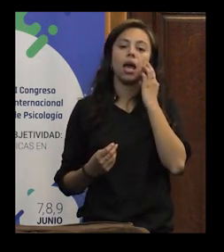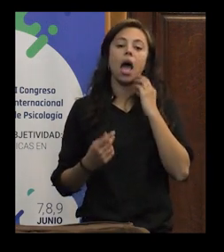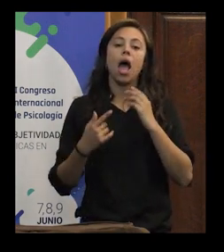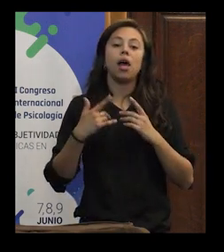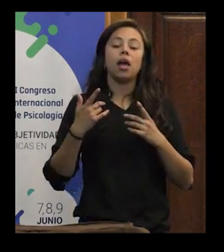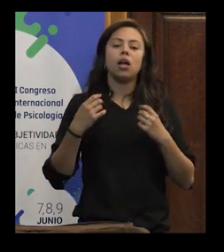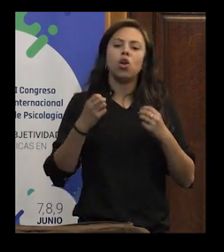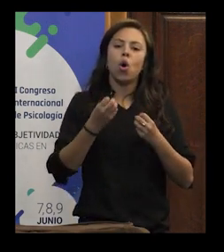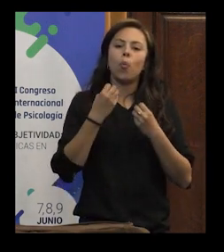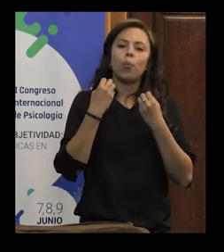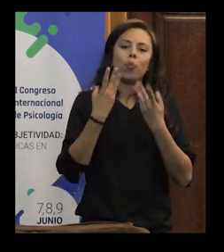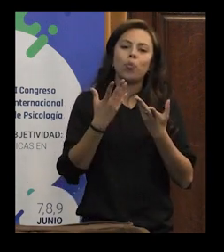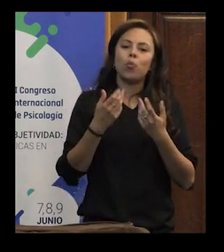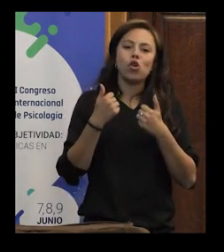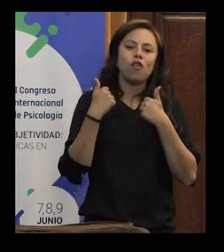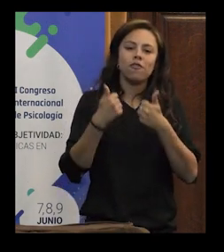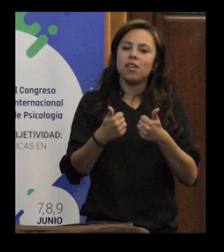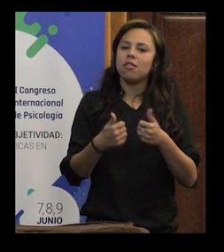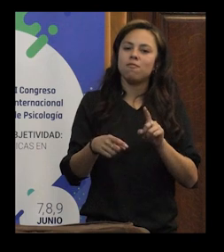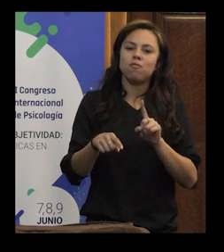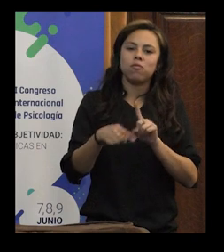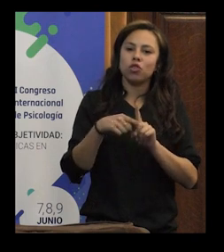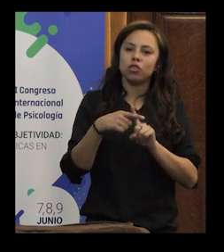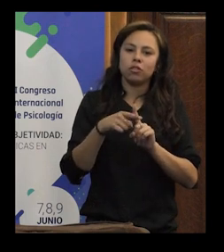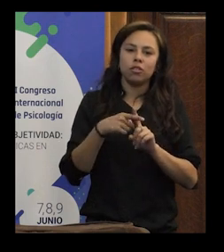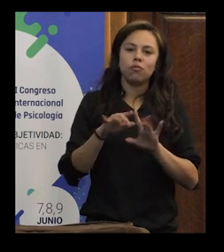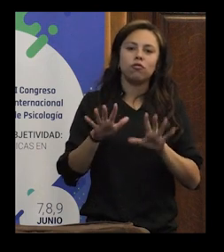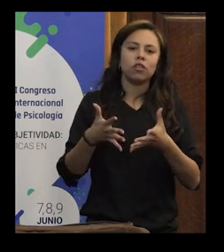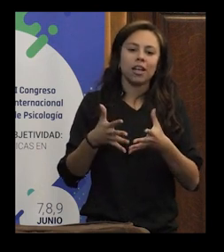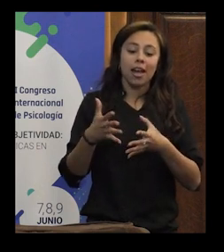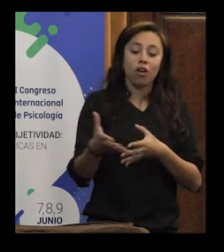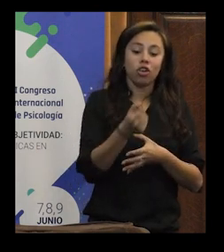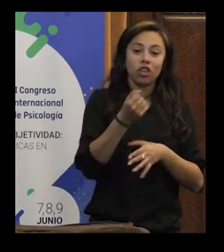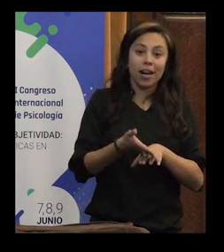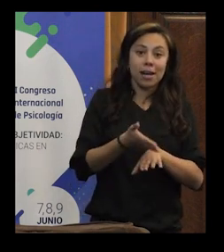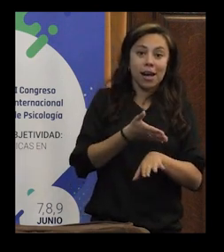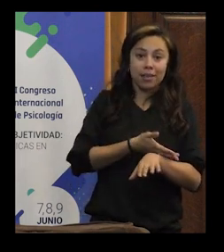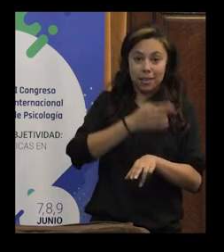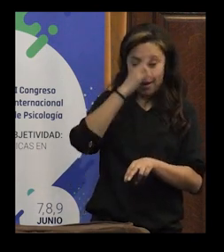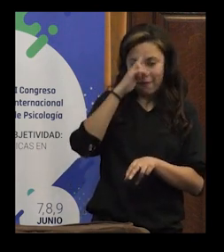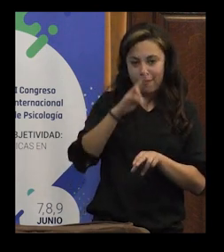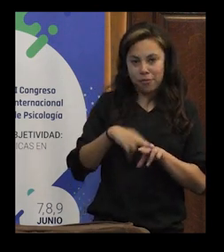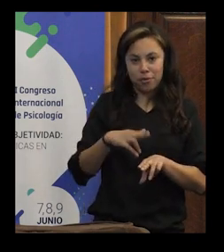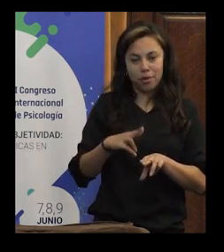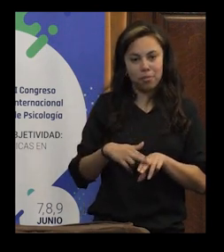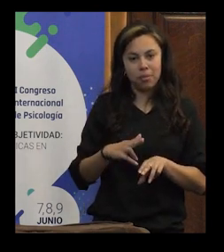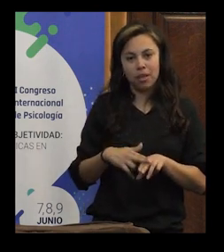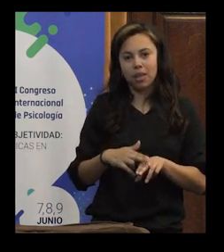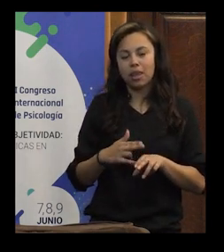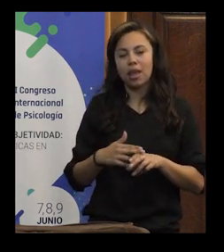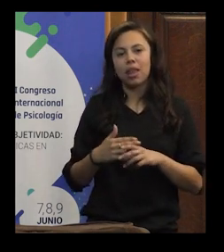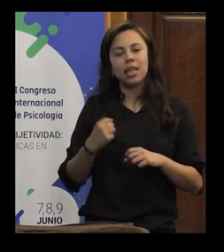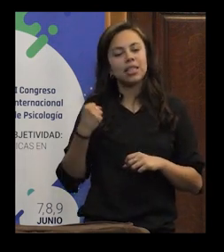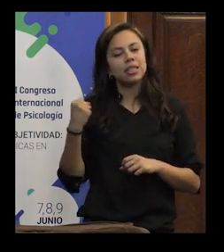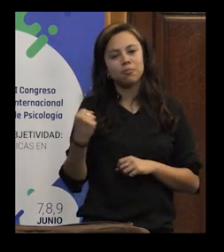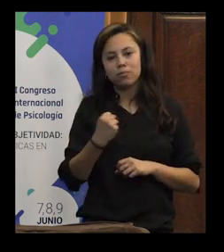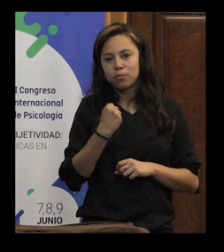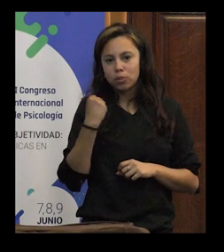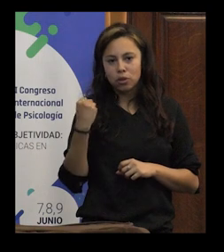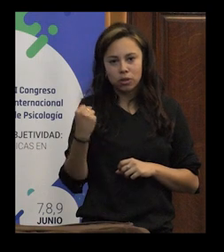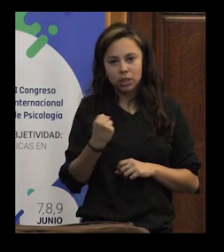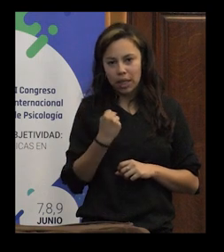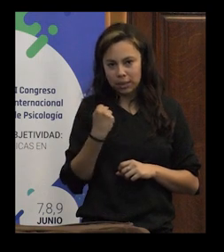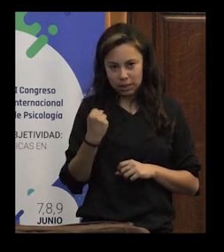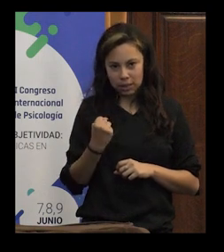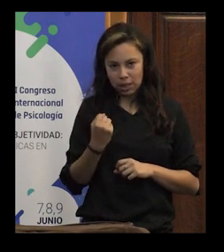claves para la sobrevivencia ante un problema de salud que tiene una alta incidencia entre las